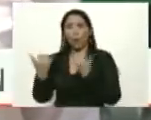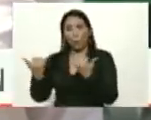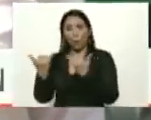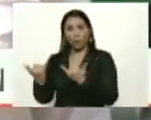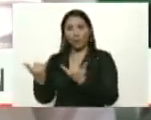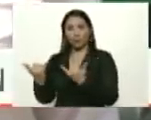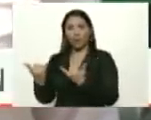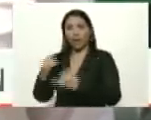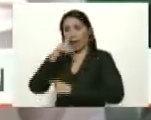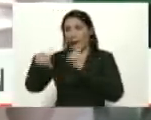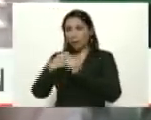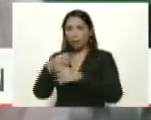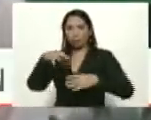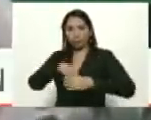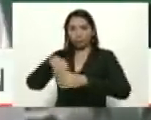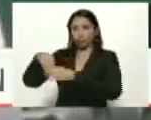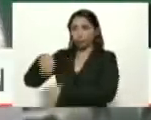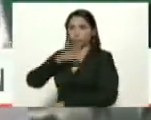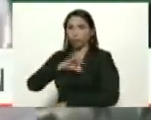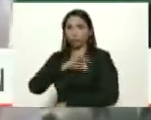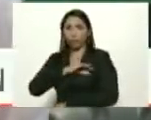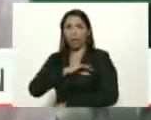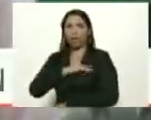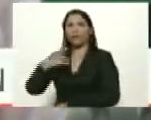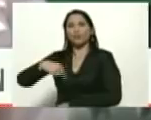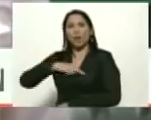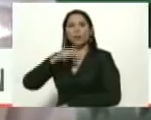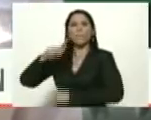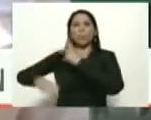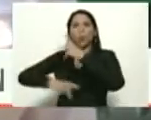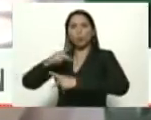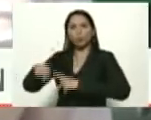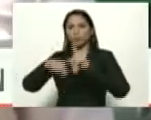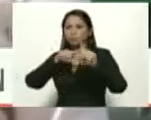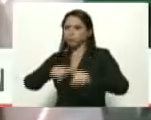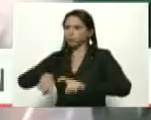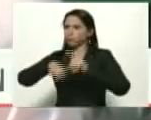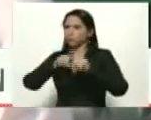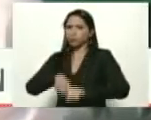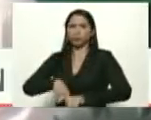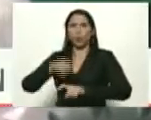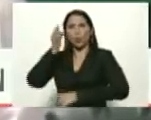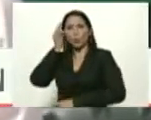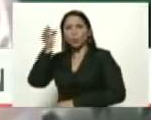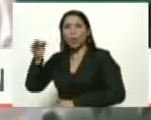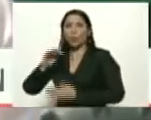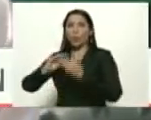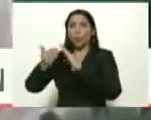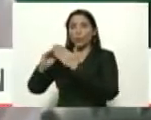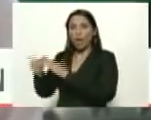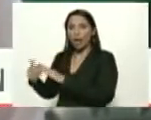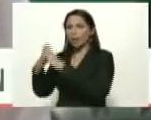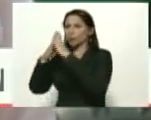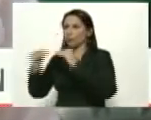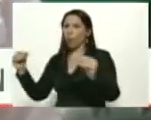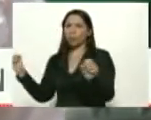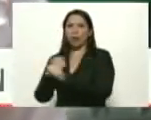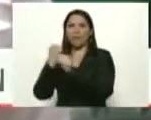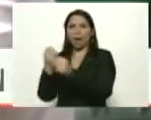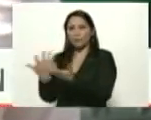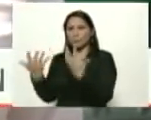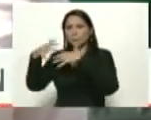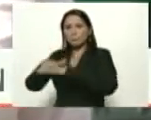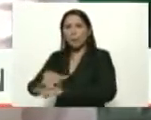de cuarentena social colectiva están nuestros productores, agricultura urbana, nuestros consejos comunales, todos trabajando